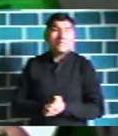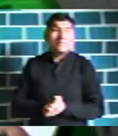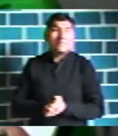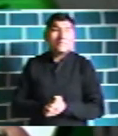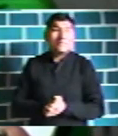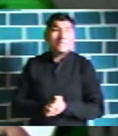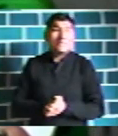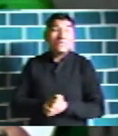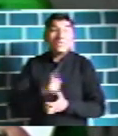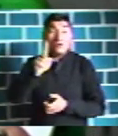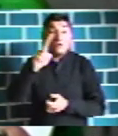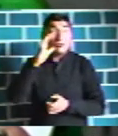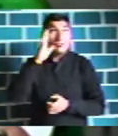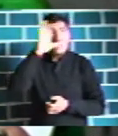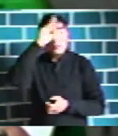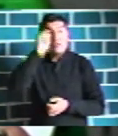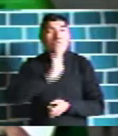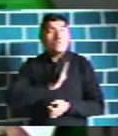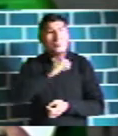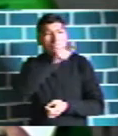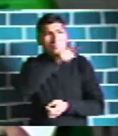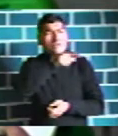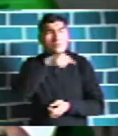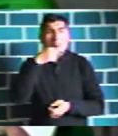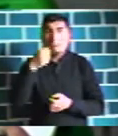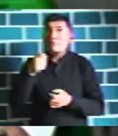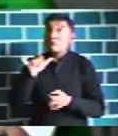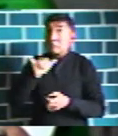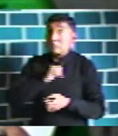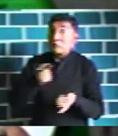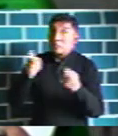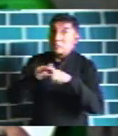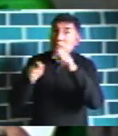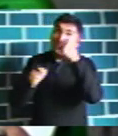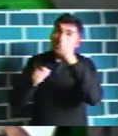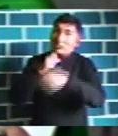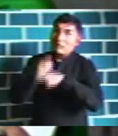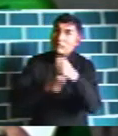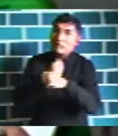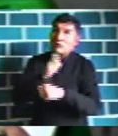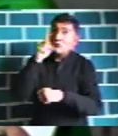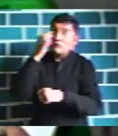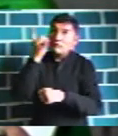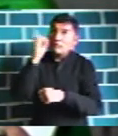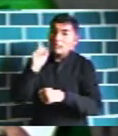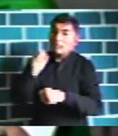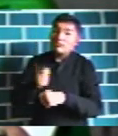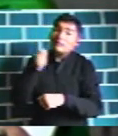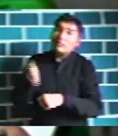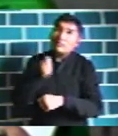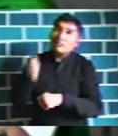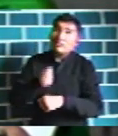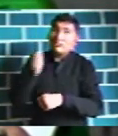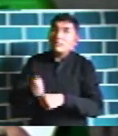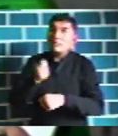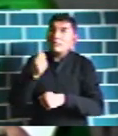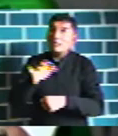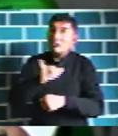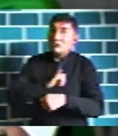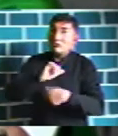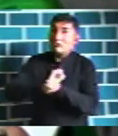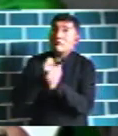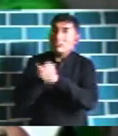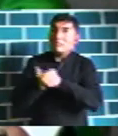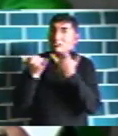le decía un señor ayer hermosa madre yo cuando tenía 10 años ya daba un boliviano y siguió dando un boliviano nos va a convertir